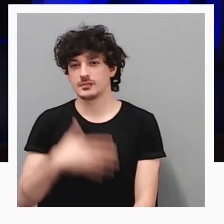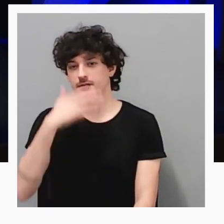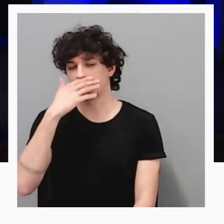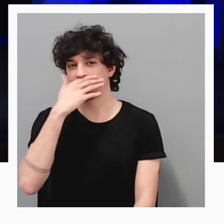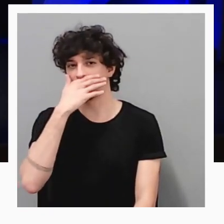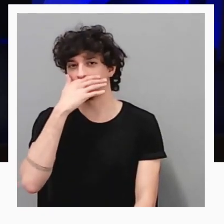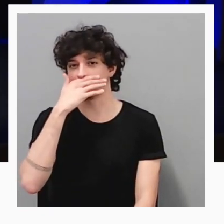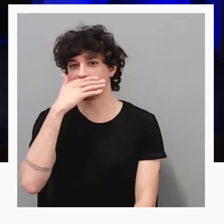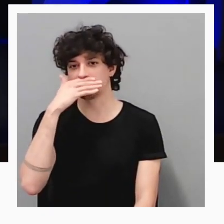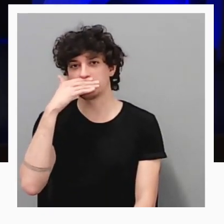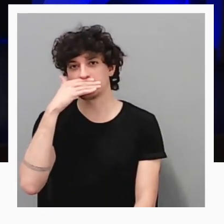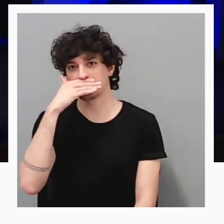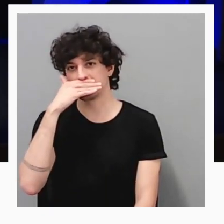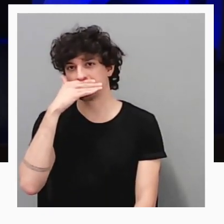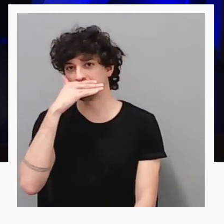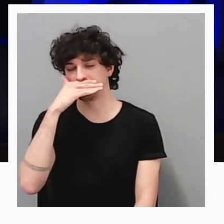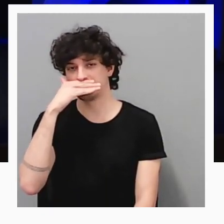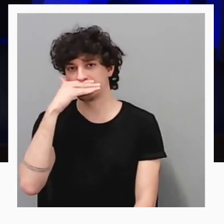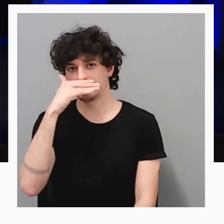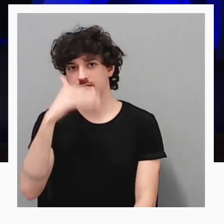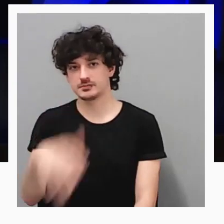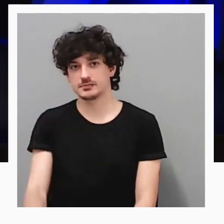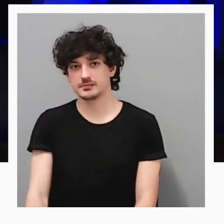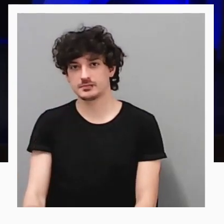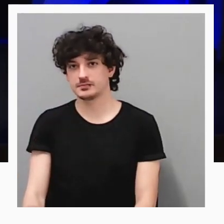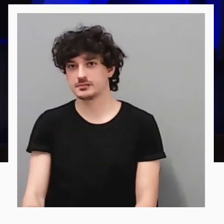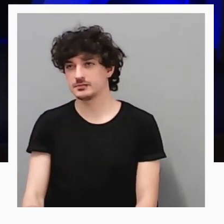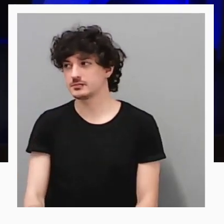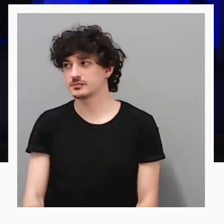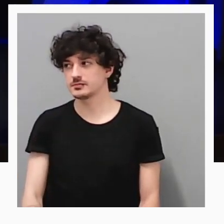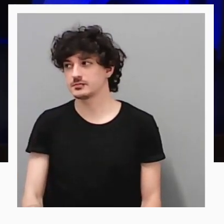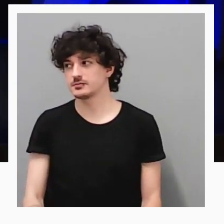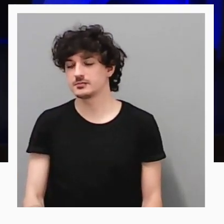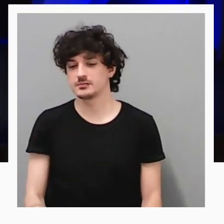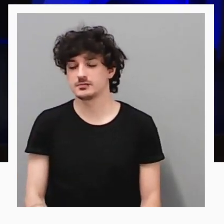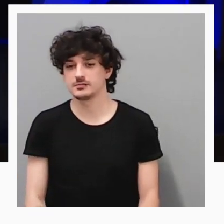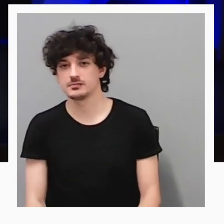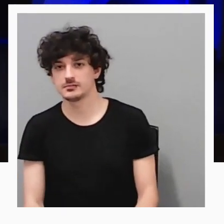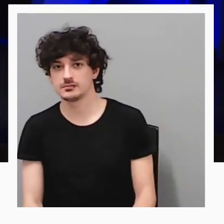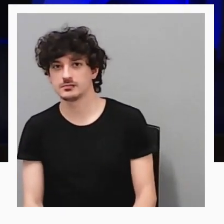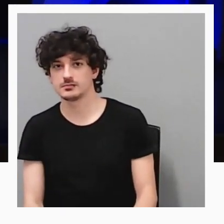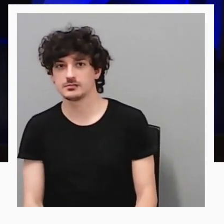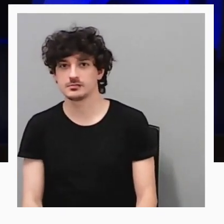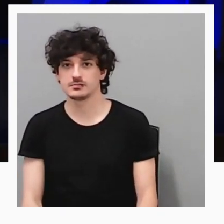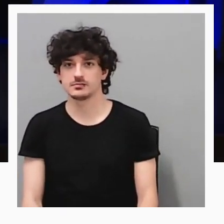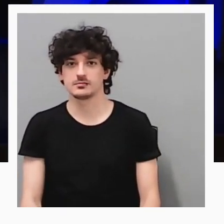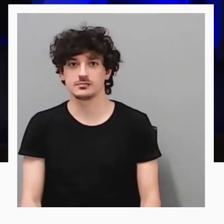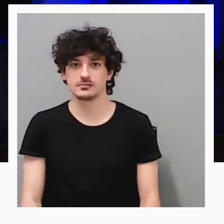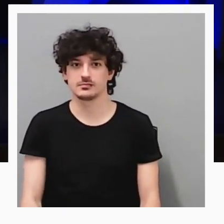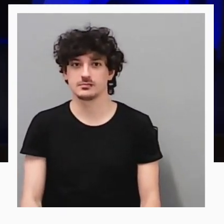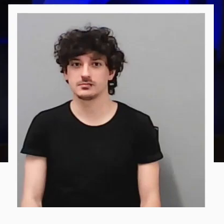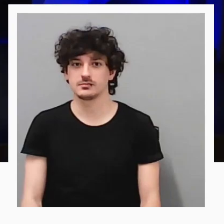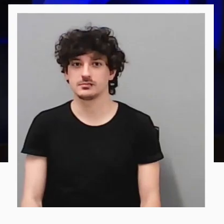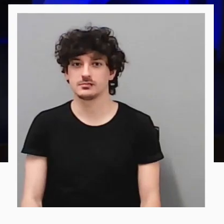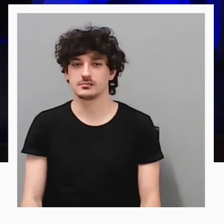que actuar de manera proactiva para incluirla. Si no hacemos nada, estamos eligiendo no